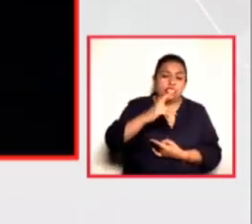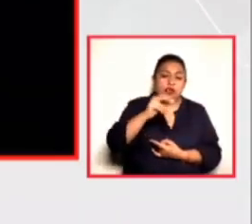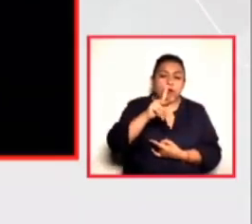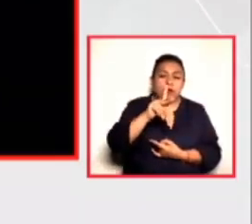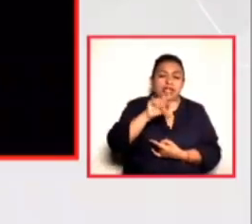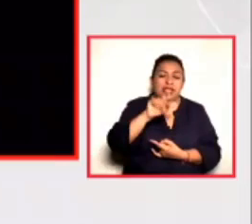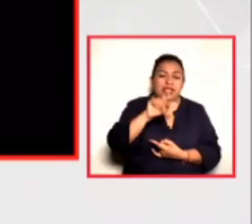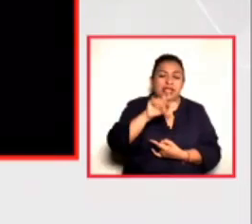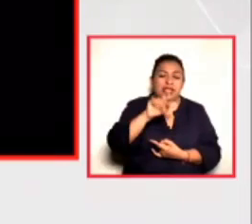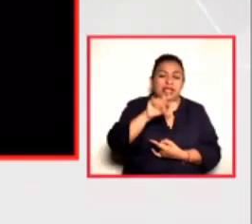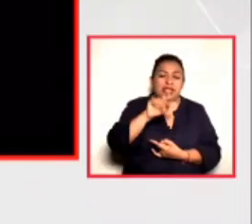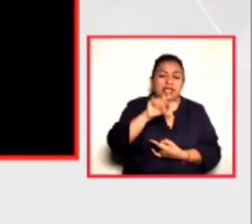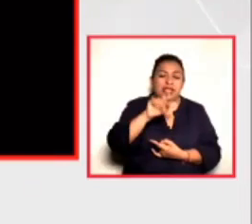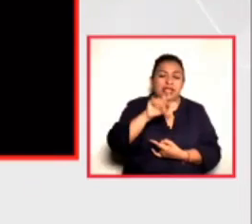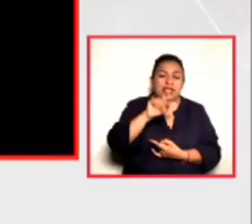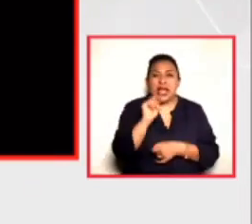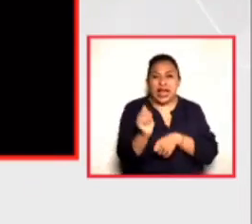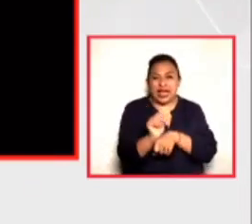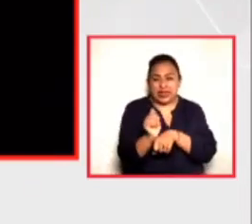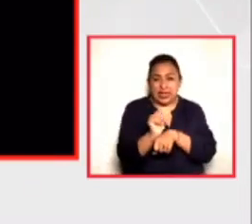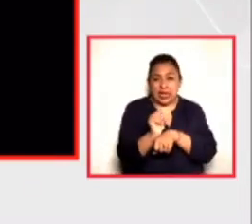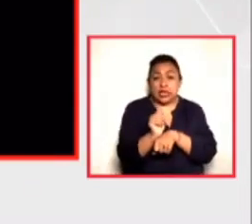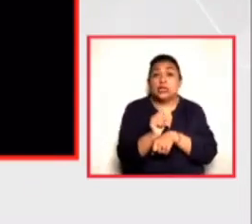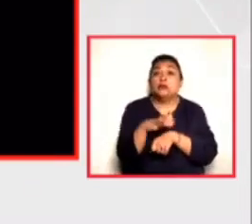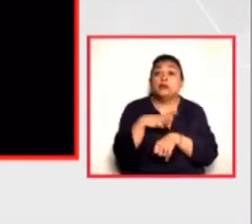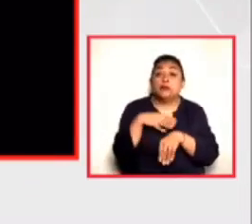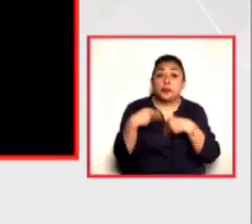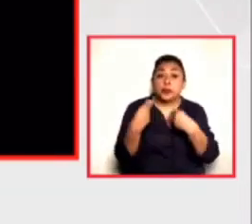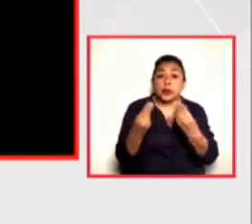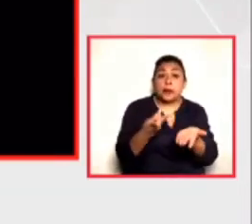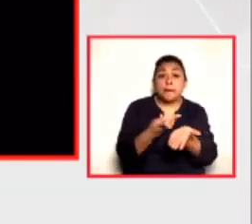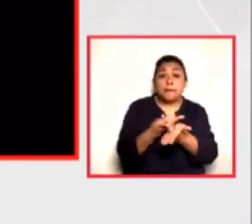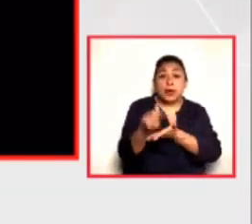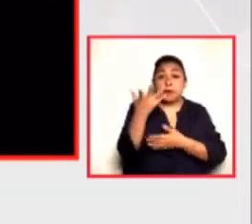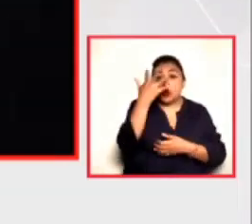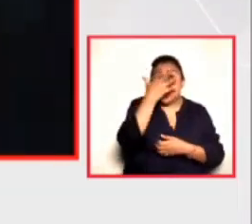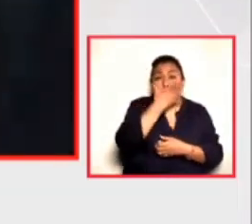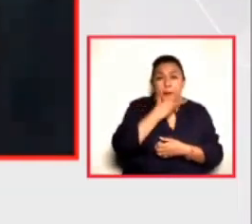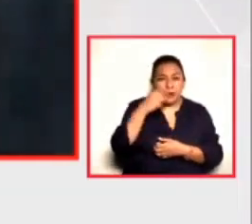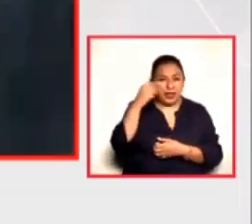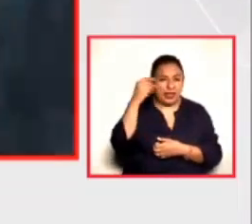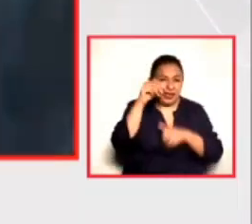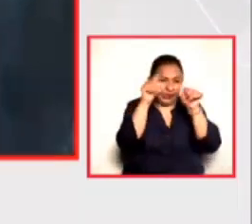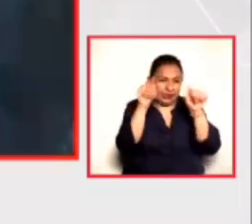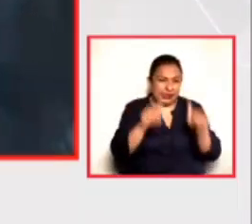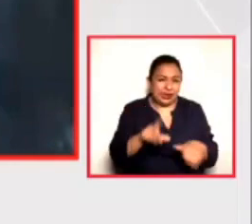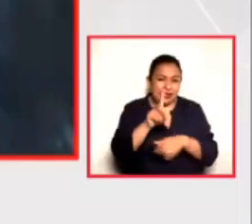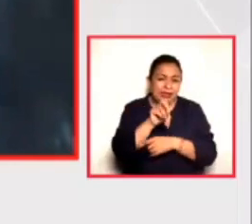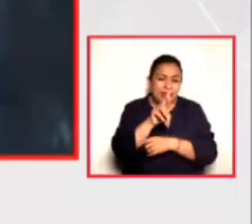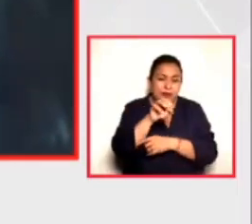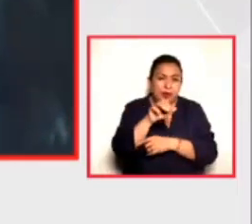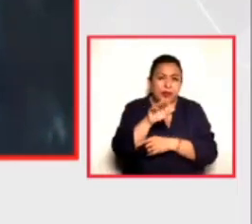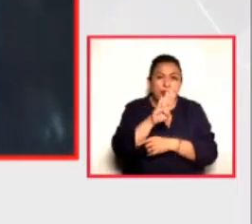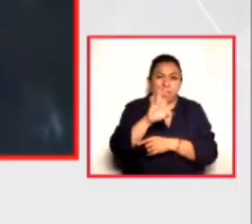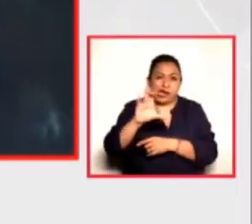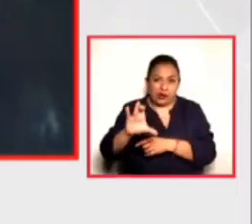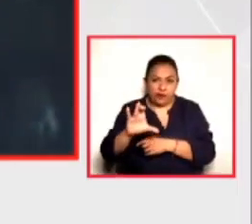dramaturga y actriz Sandra Burgos ha obtenido el premio Bellas Artes de Dramaturgia Baja California Luisa Josefina